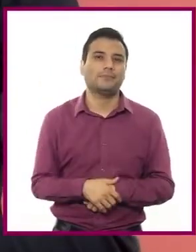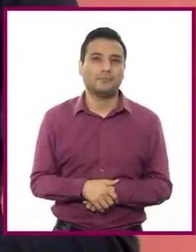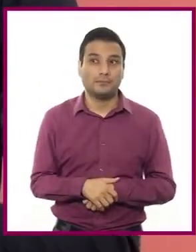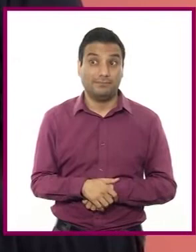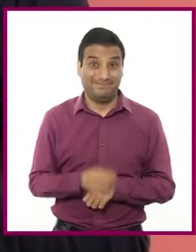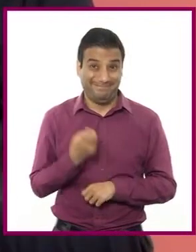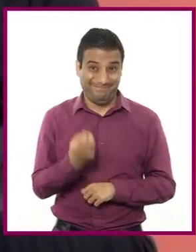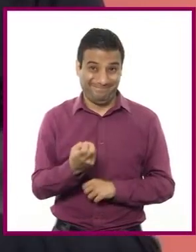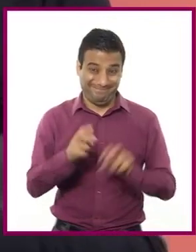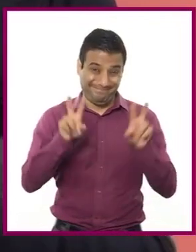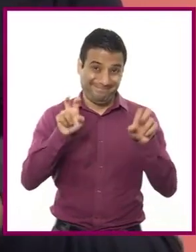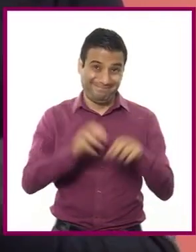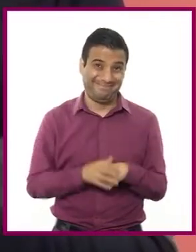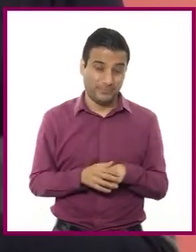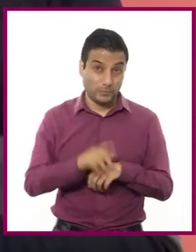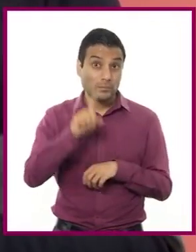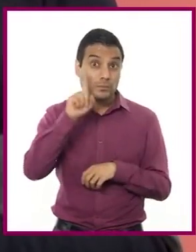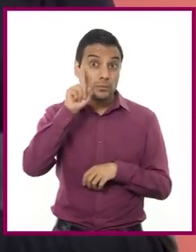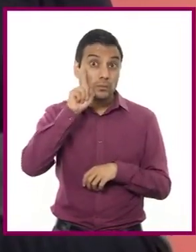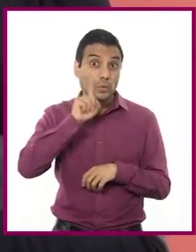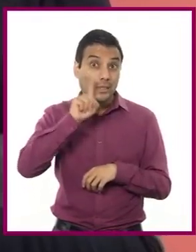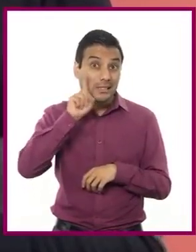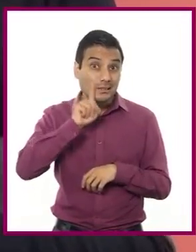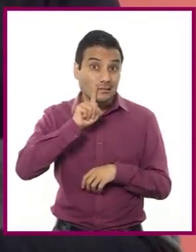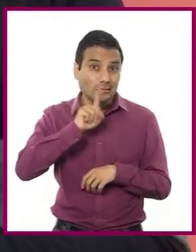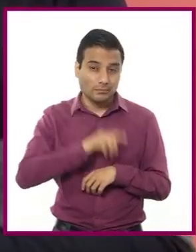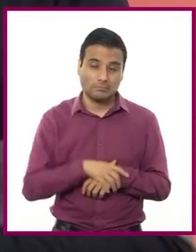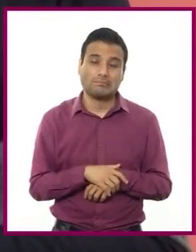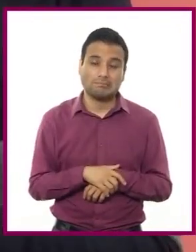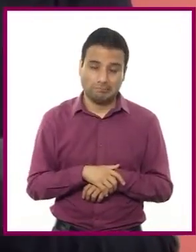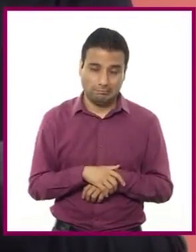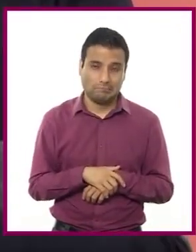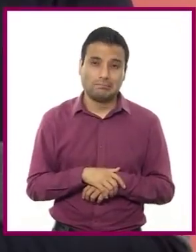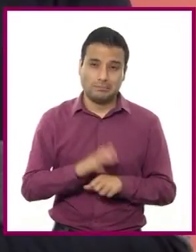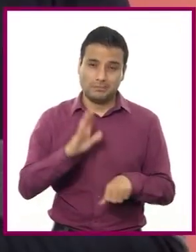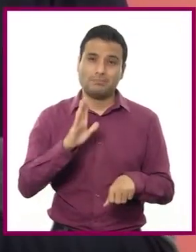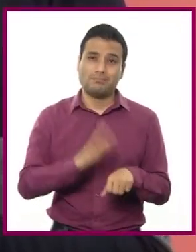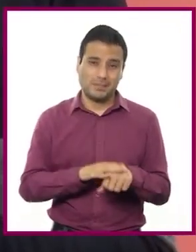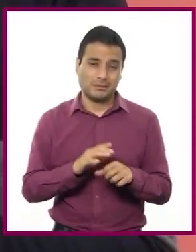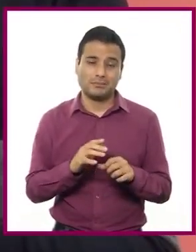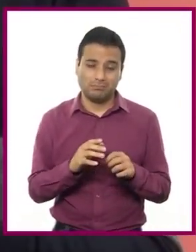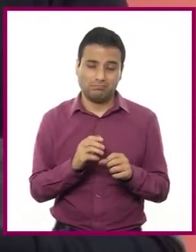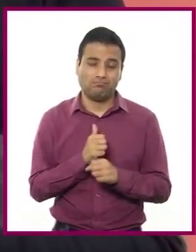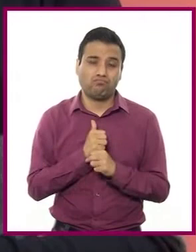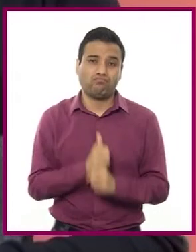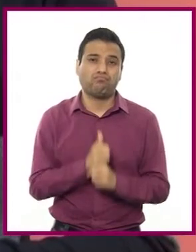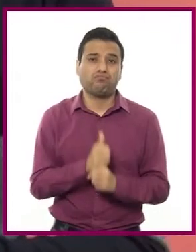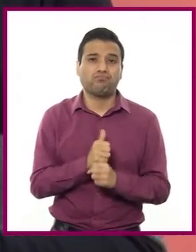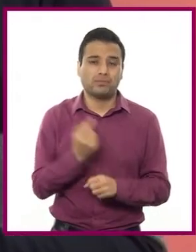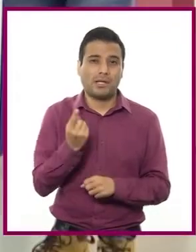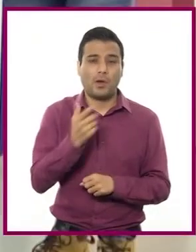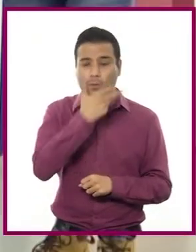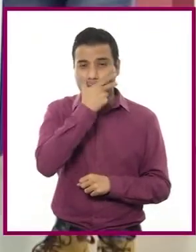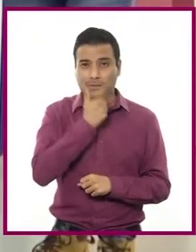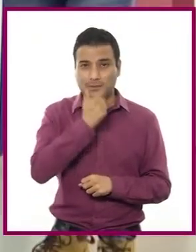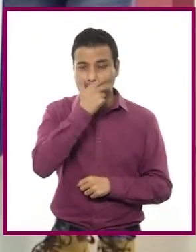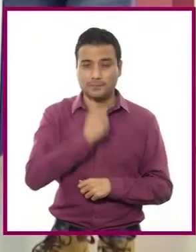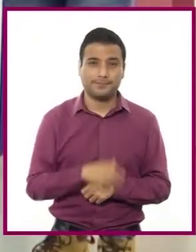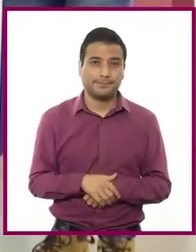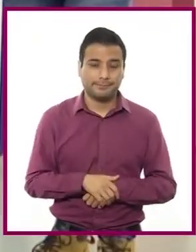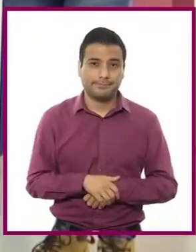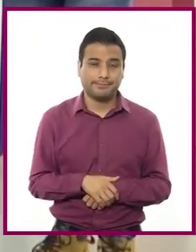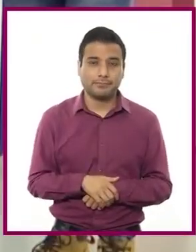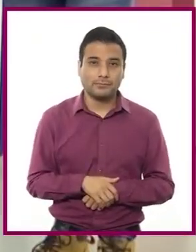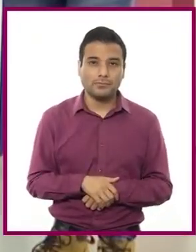este tema, las mujeres se encuentran en una situación de desventaja con respecto a los hombres. Otro